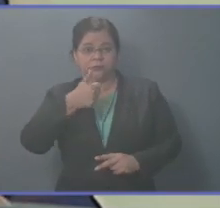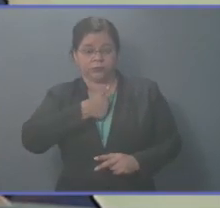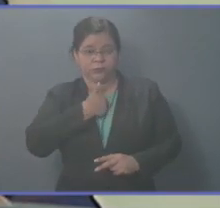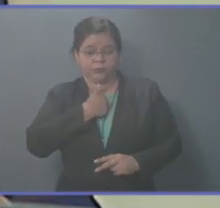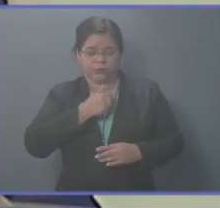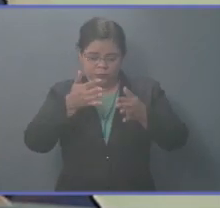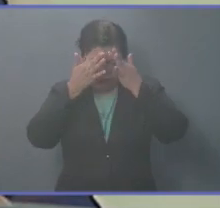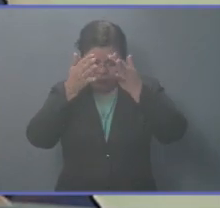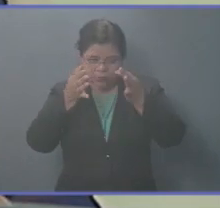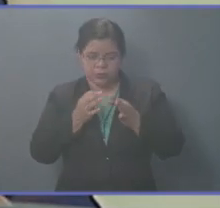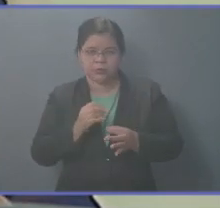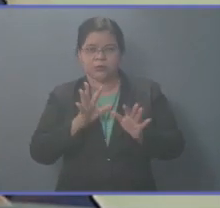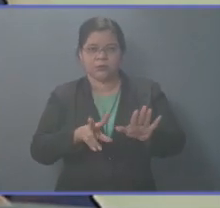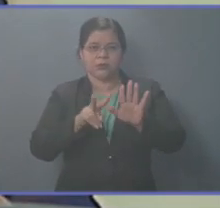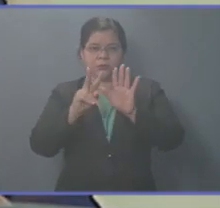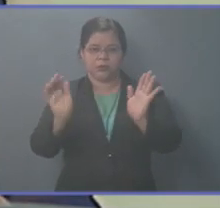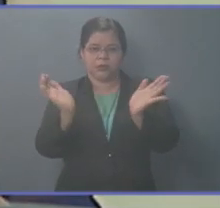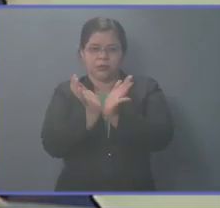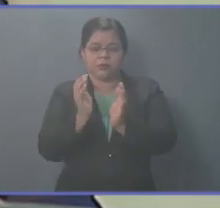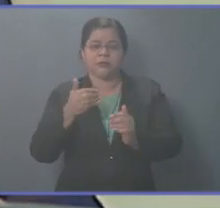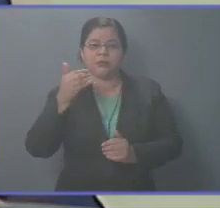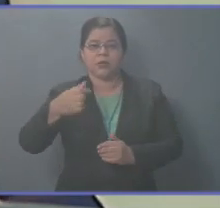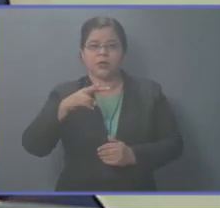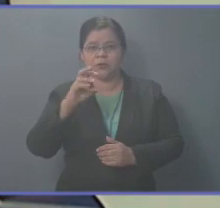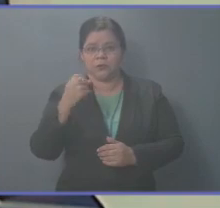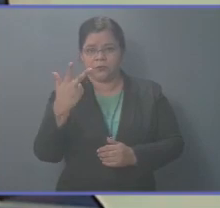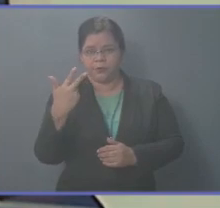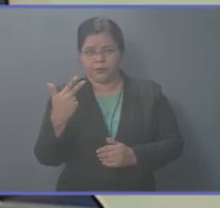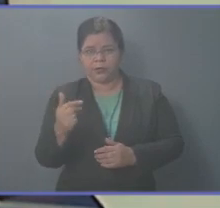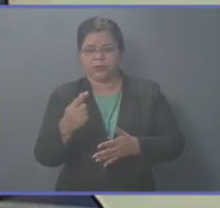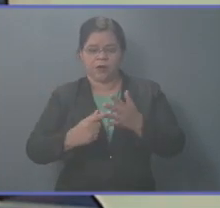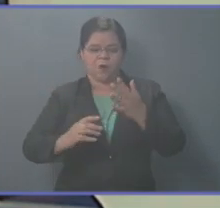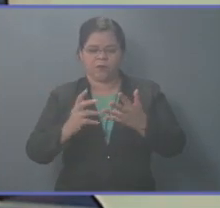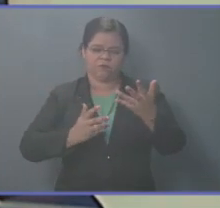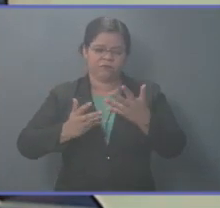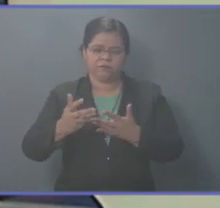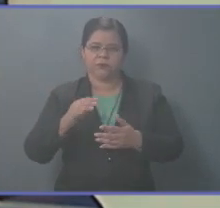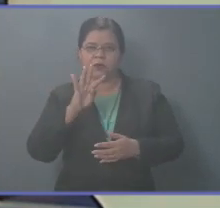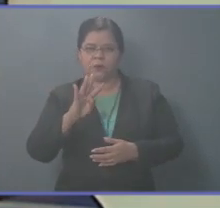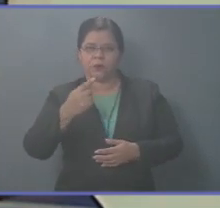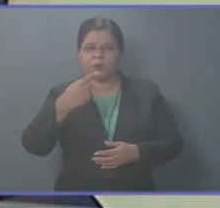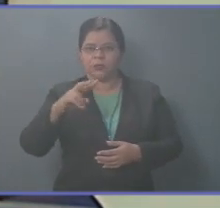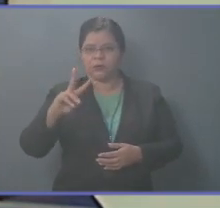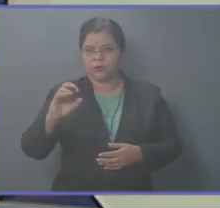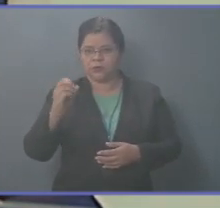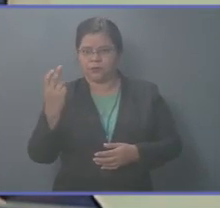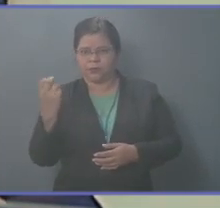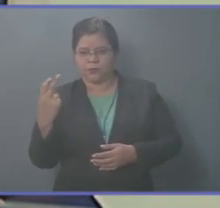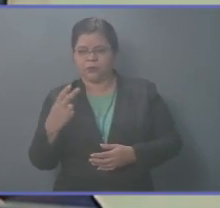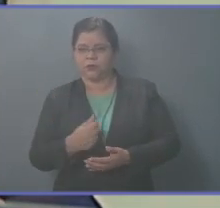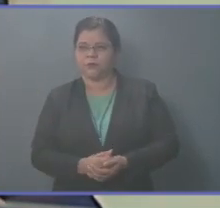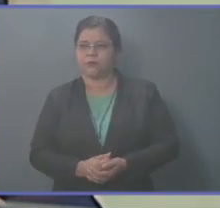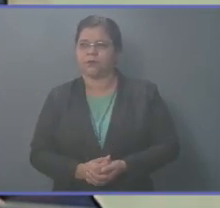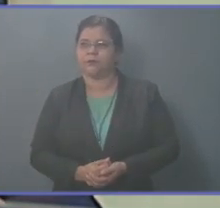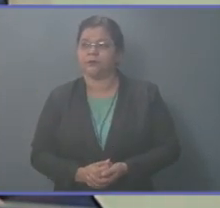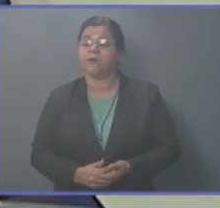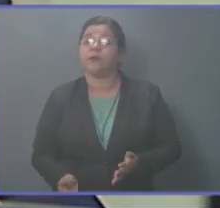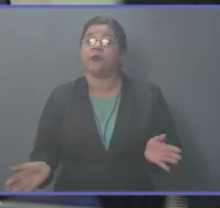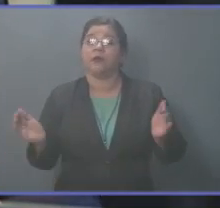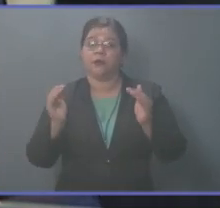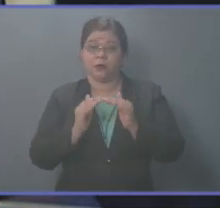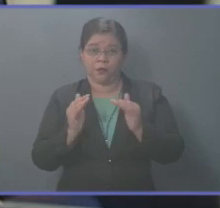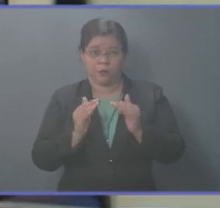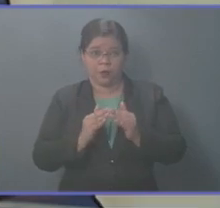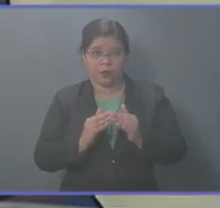Sentencia 17 de mayo 2013, inconstitucionalidad 4-2012. También